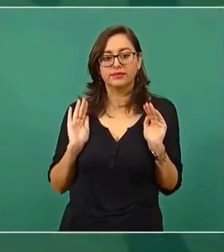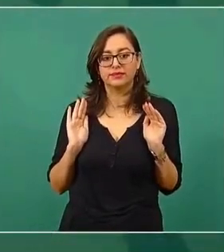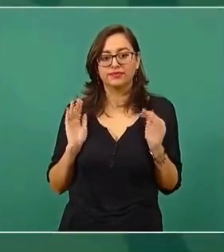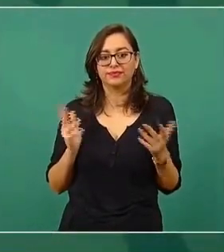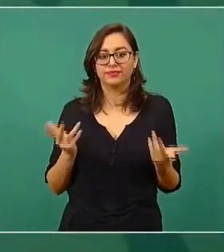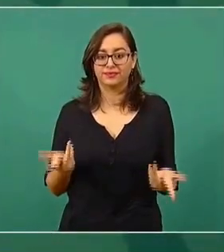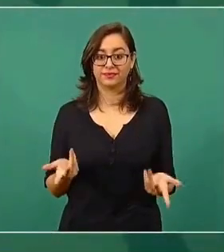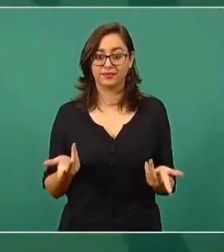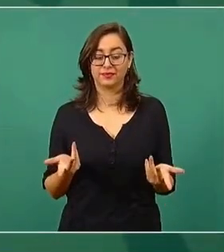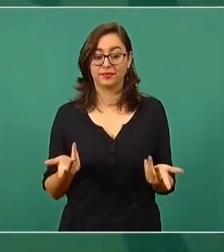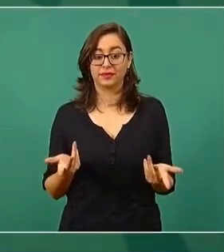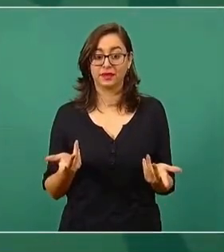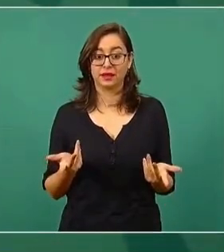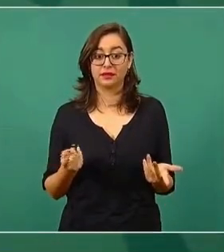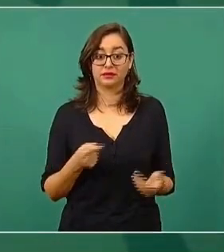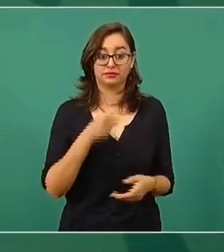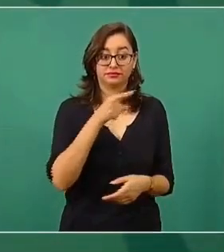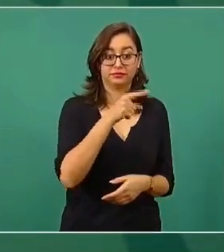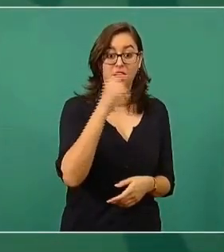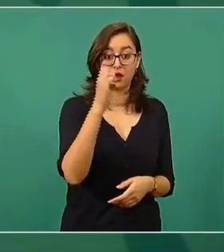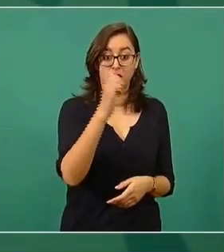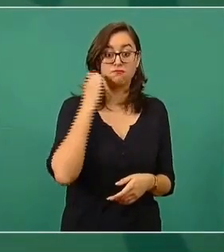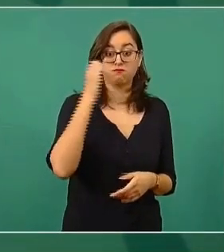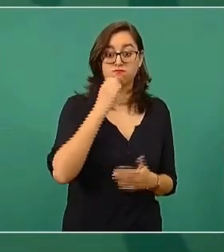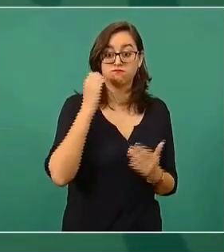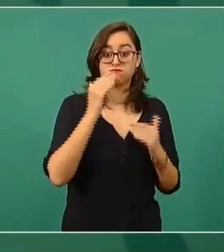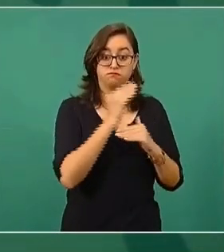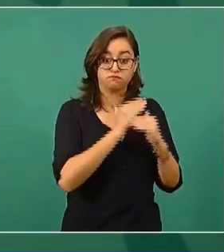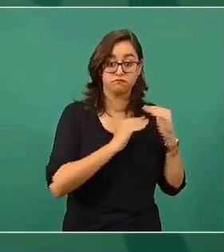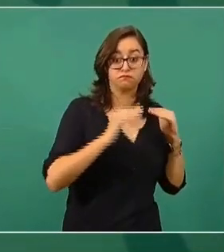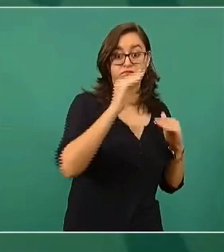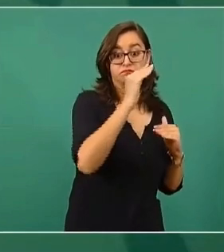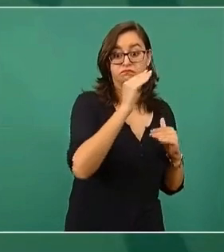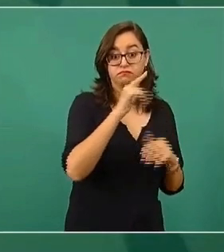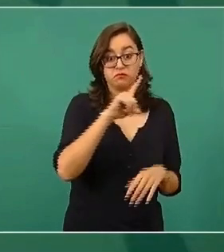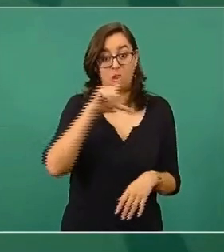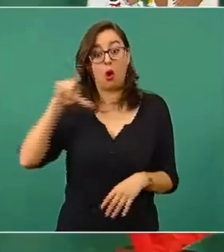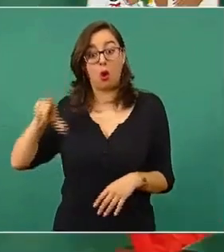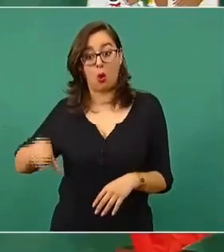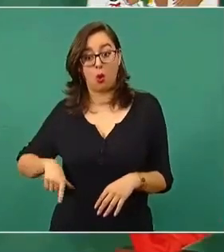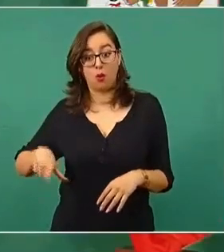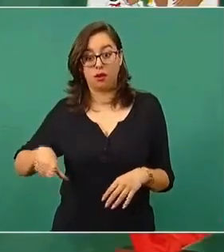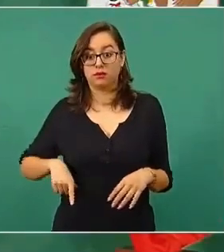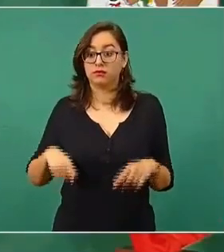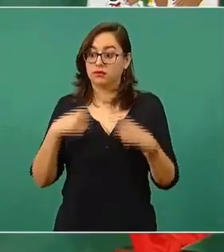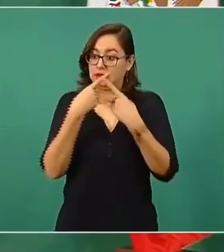entre lo que es la academia y el gobierno.